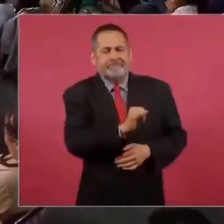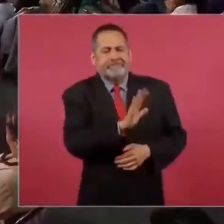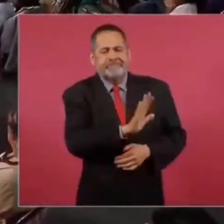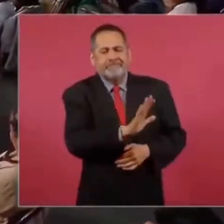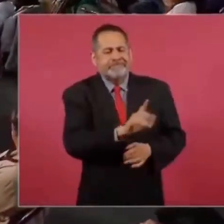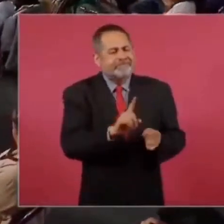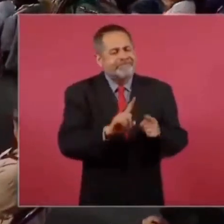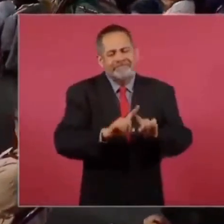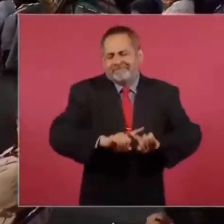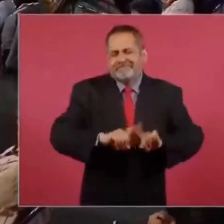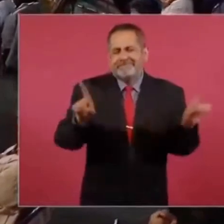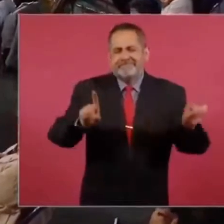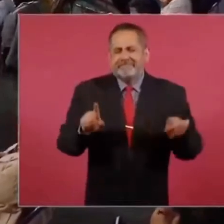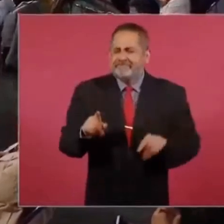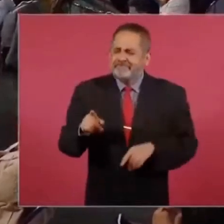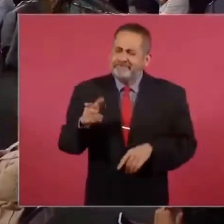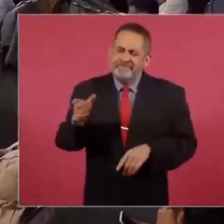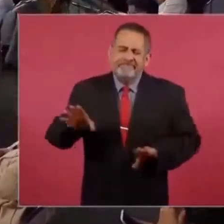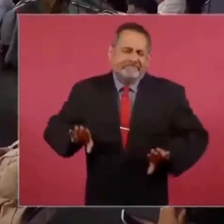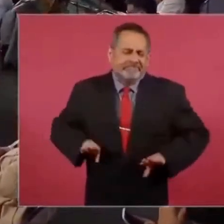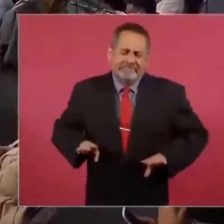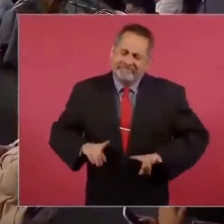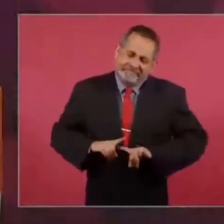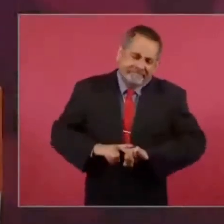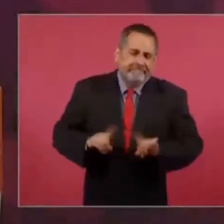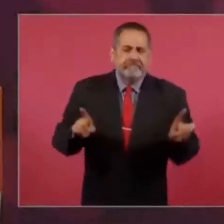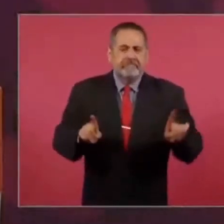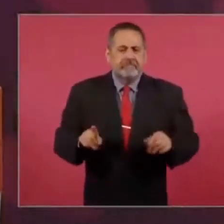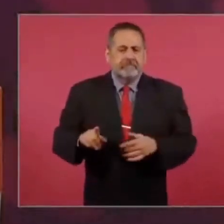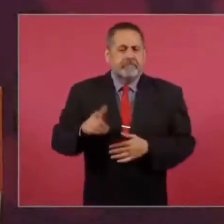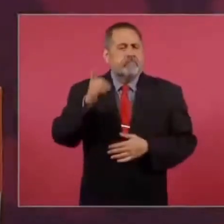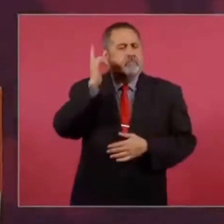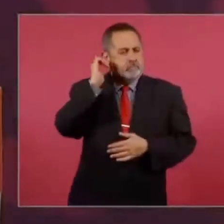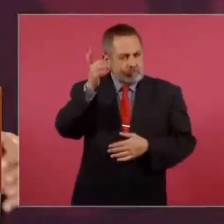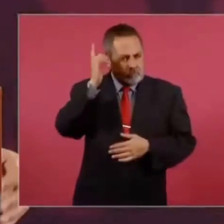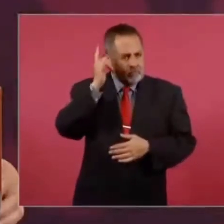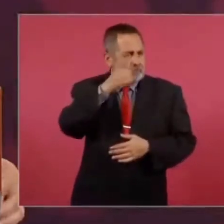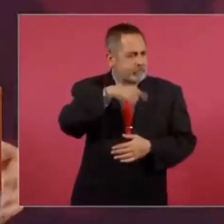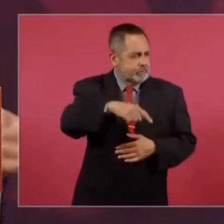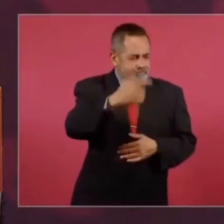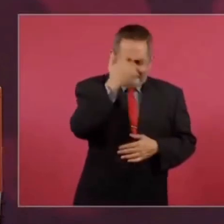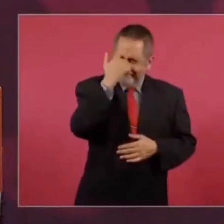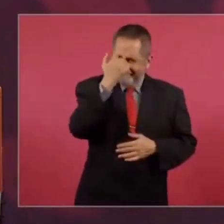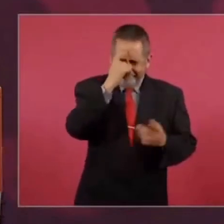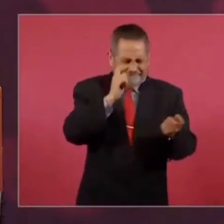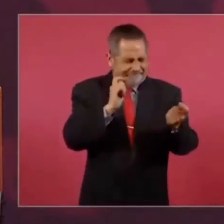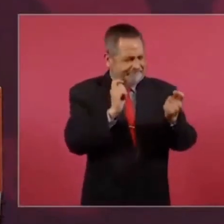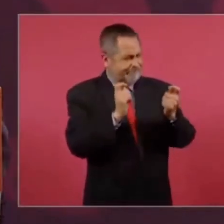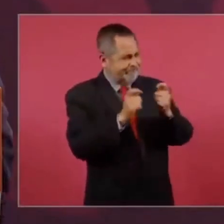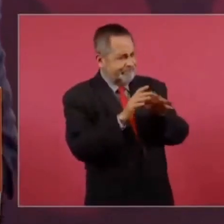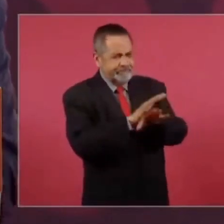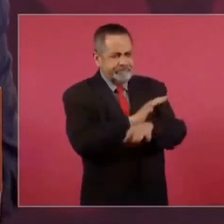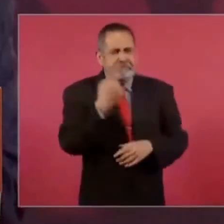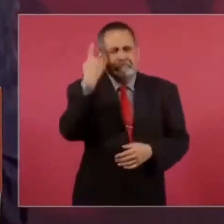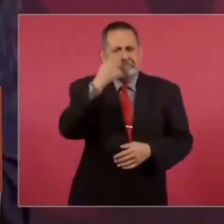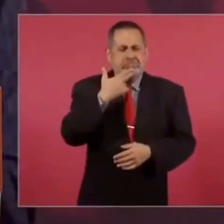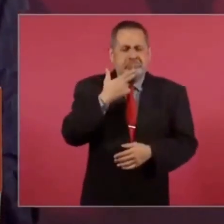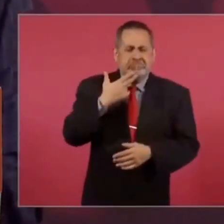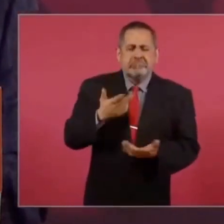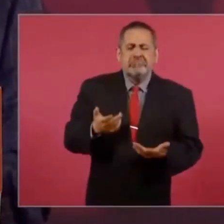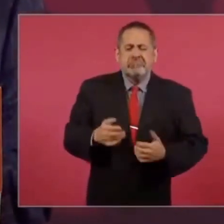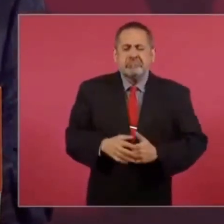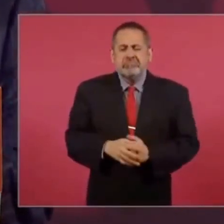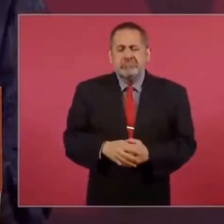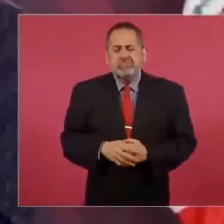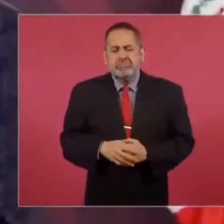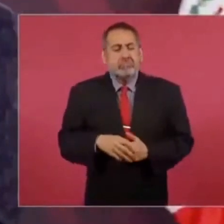distinta. Ojalá y vayamos cambiando. Porque ¿de qué sirve ir así